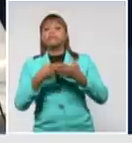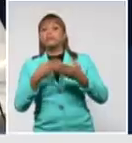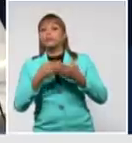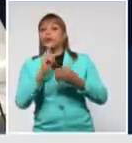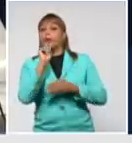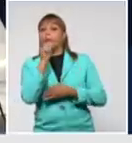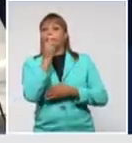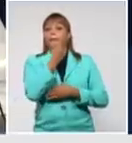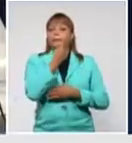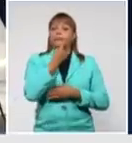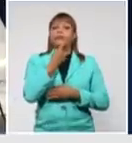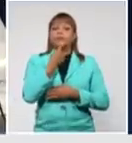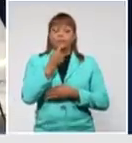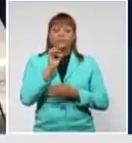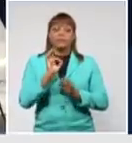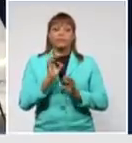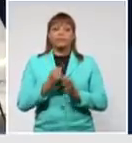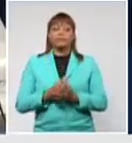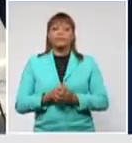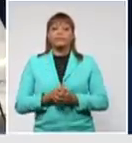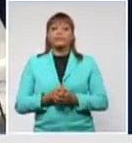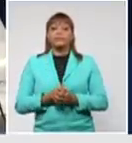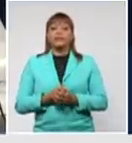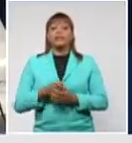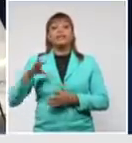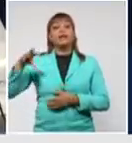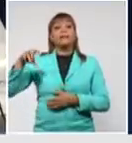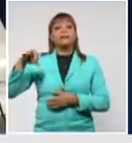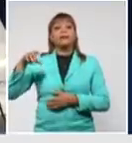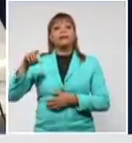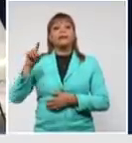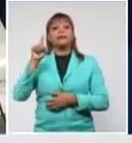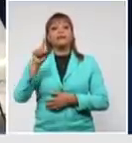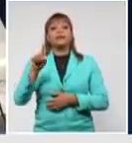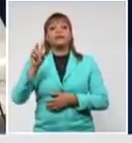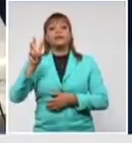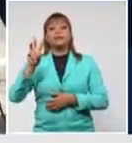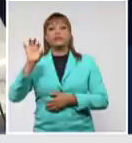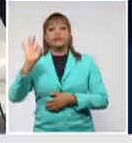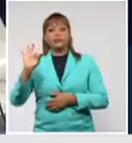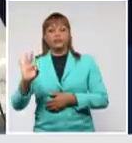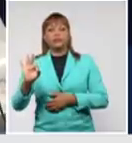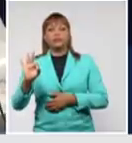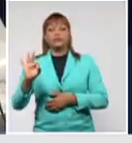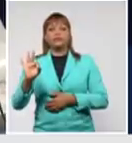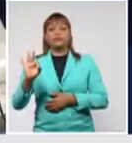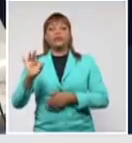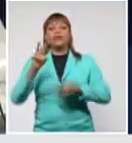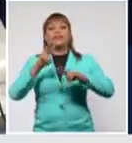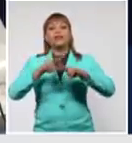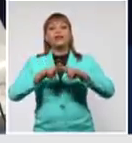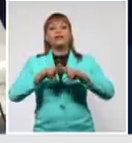enfermedad. De Pinar del Río, 138, de La Habana,